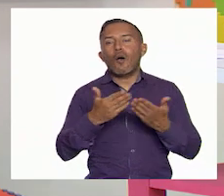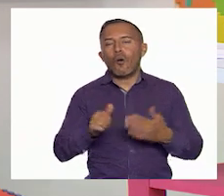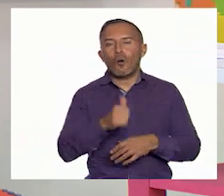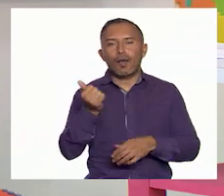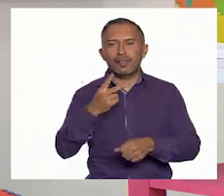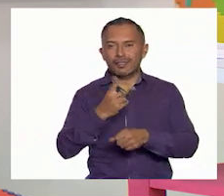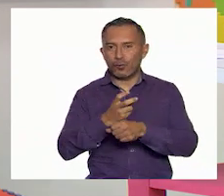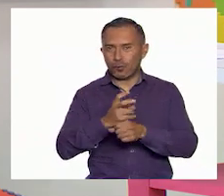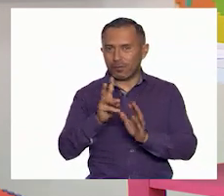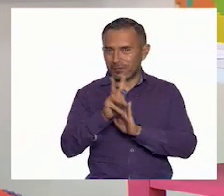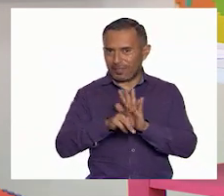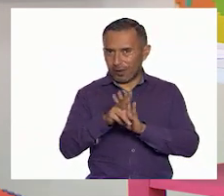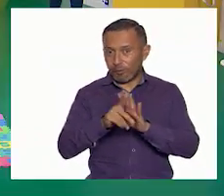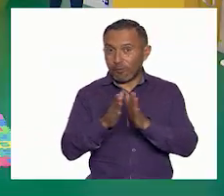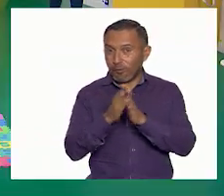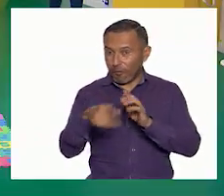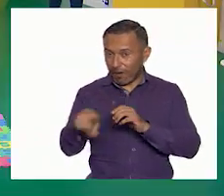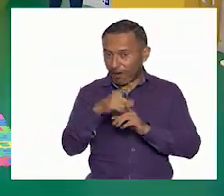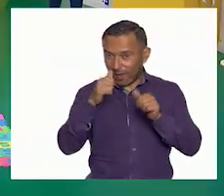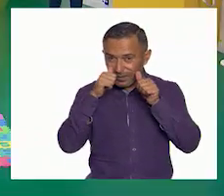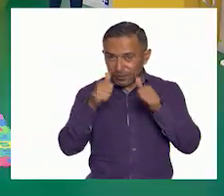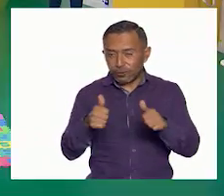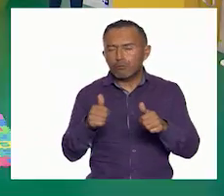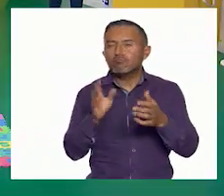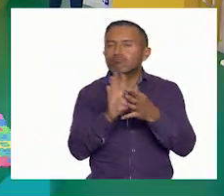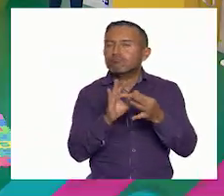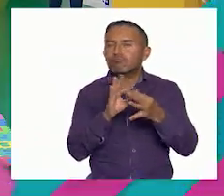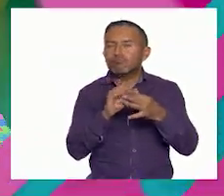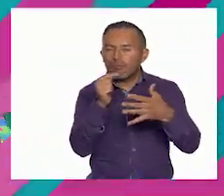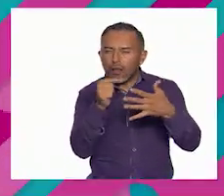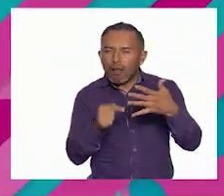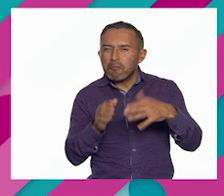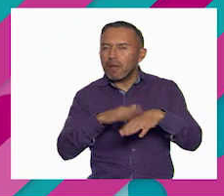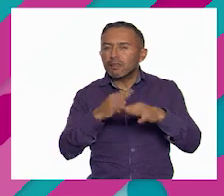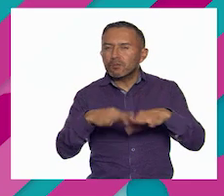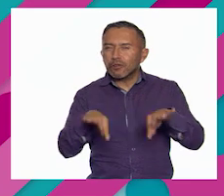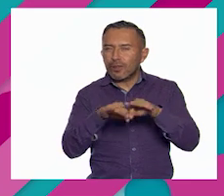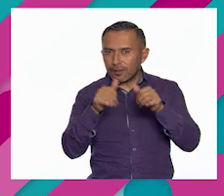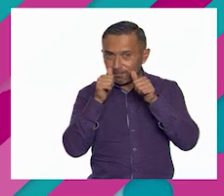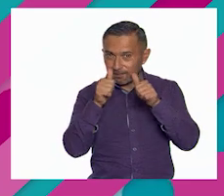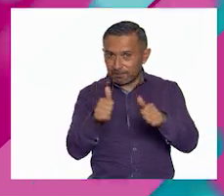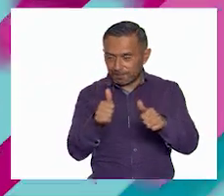Pongan mucha atención para rescatar todos los datos importantes. Vamos a verla.